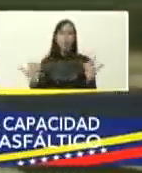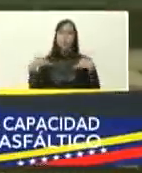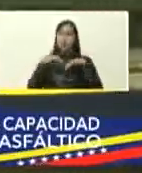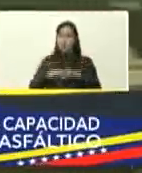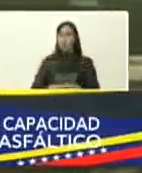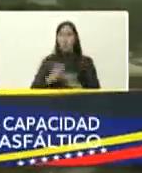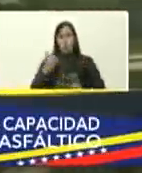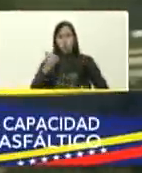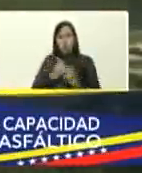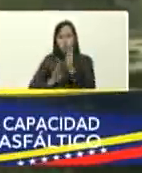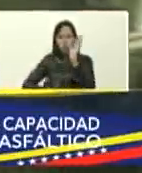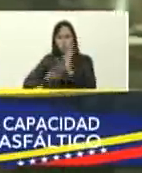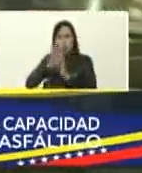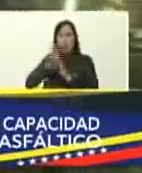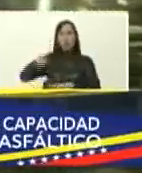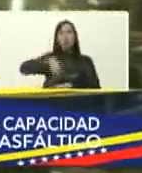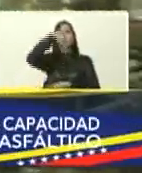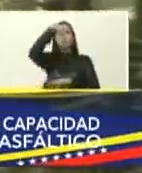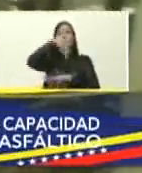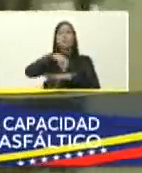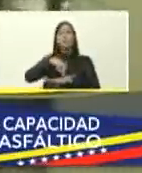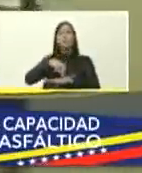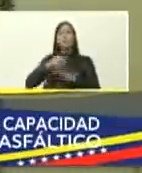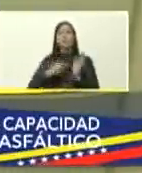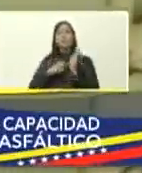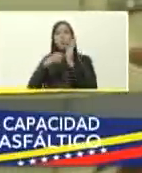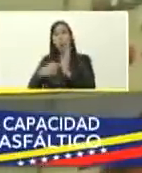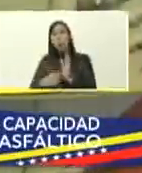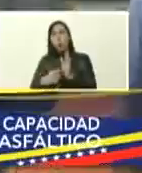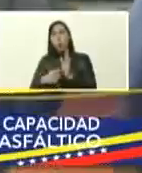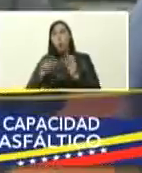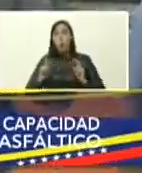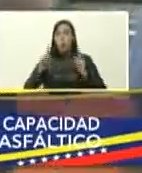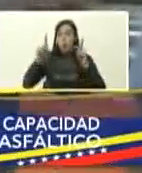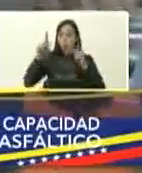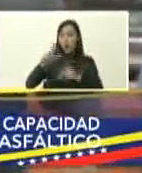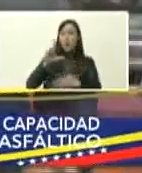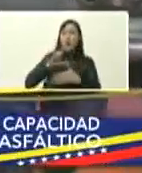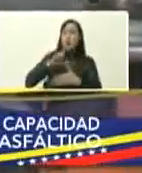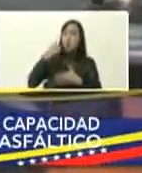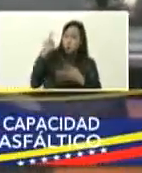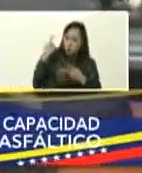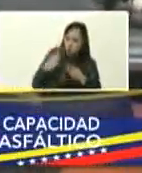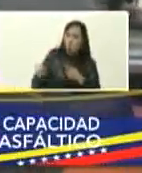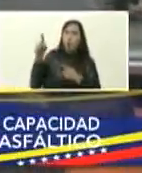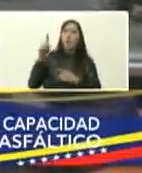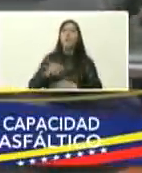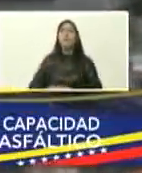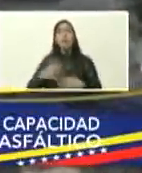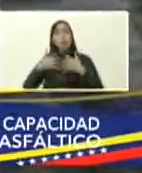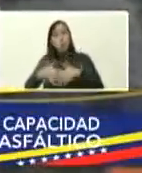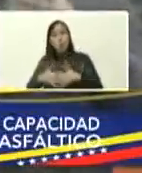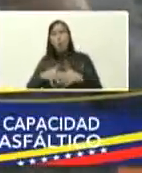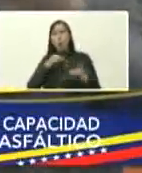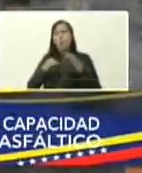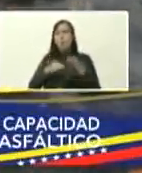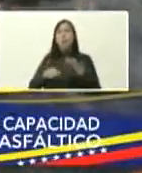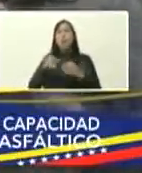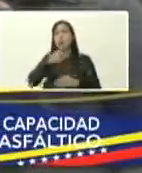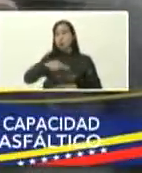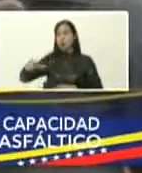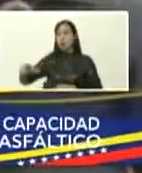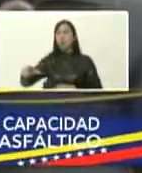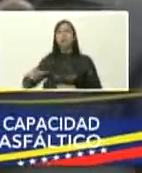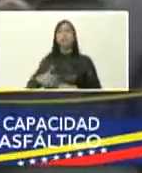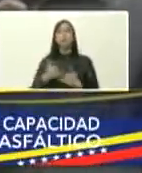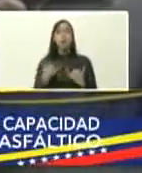contribuye con el desarrollo nacional y ha identificado una oportunidad de mercado en América Latina que ellos a continuación le van a explicar. Le voy al